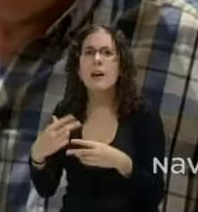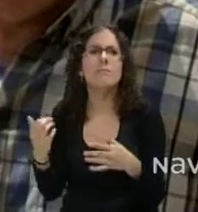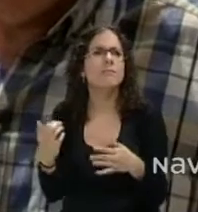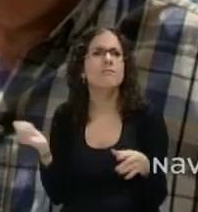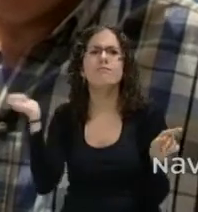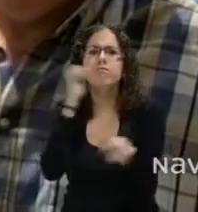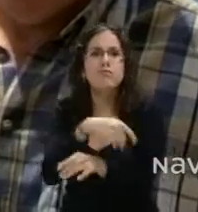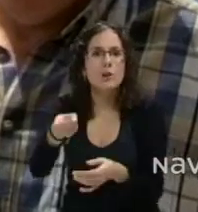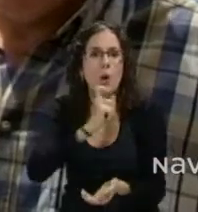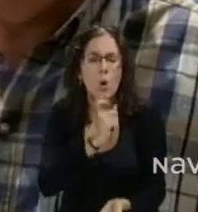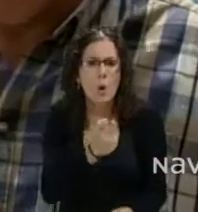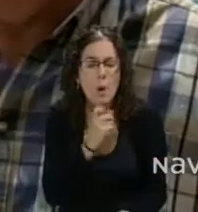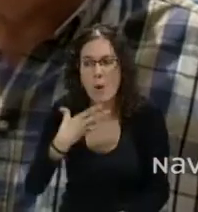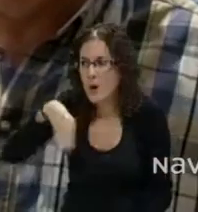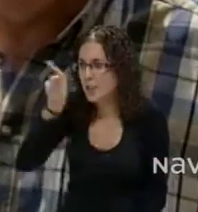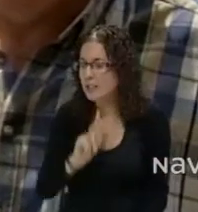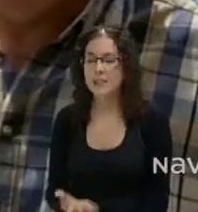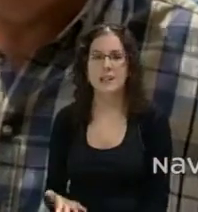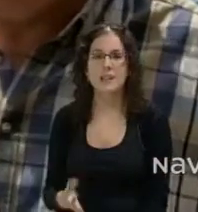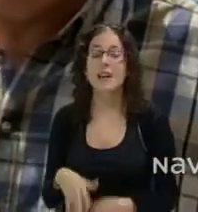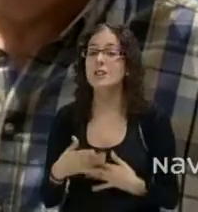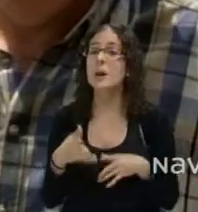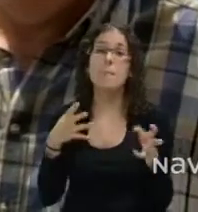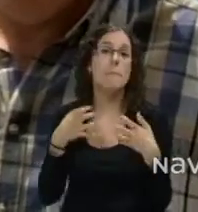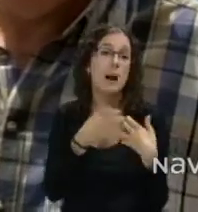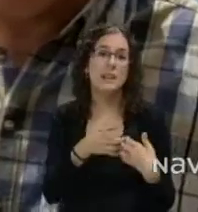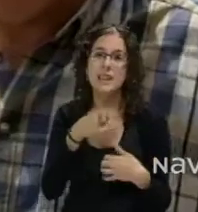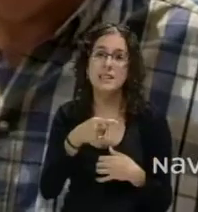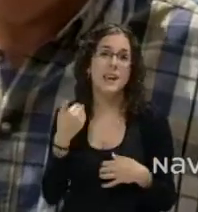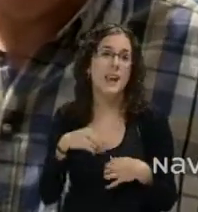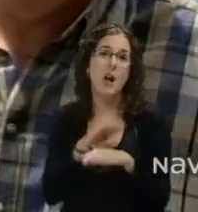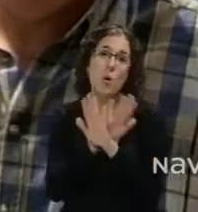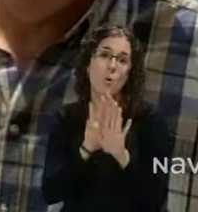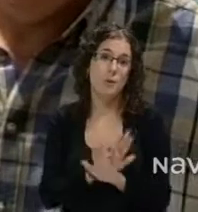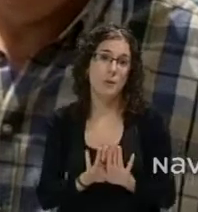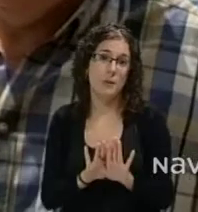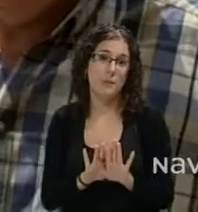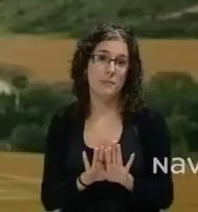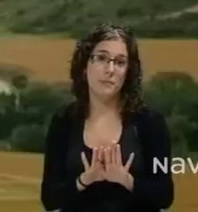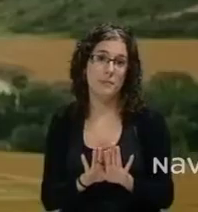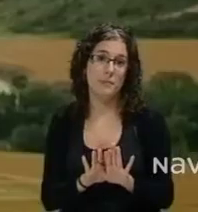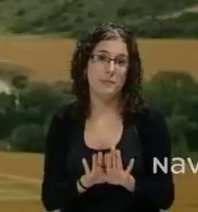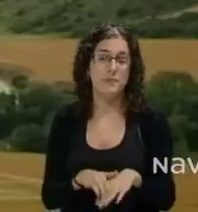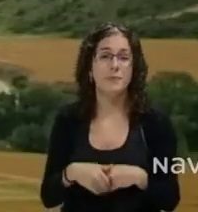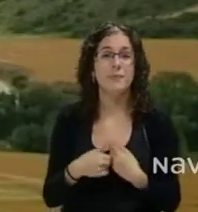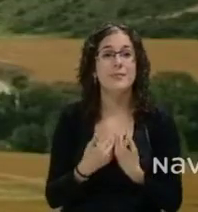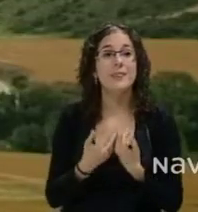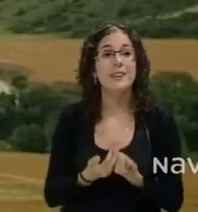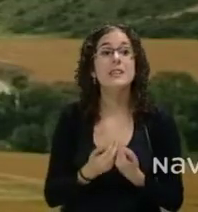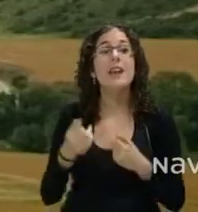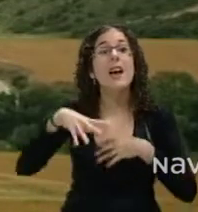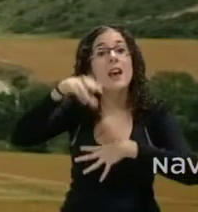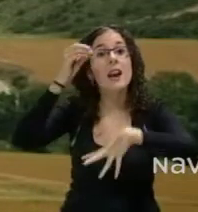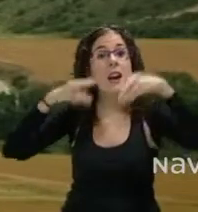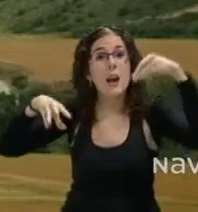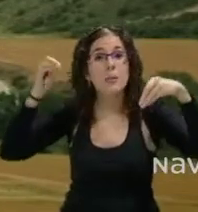entonces esta batalla es el principio y el fin de los carlistas ya, porque vencen y se demuestra qué carencias tenía. En la montaña ahí se